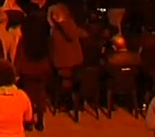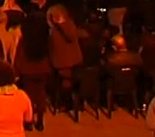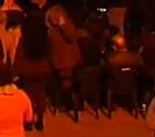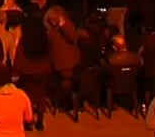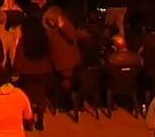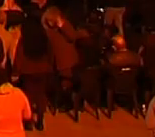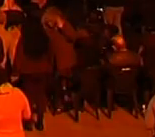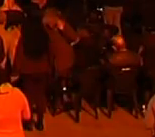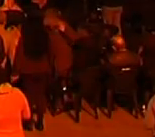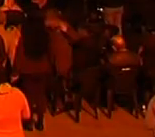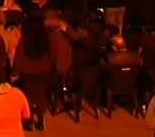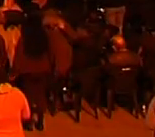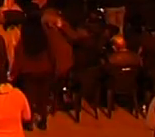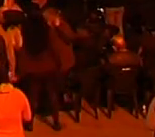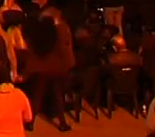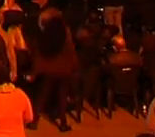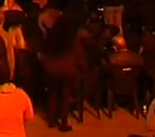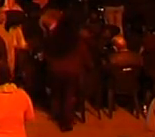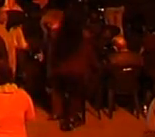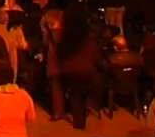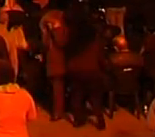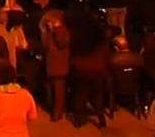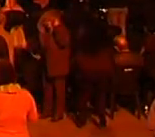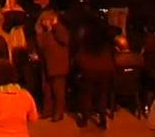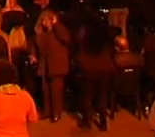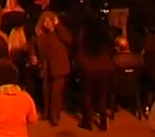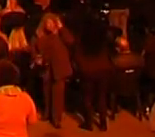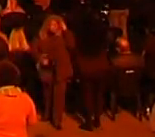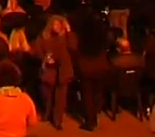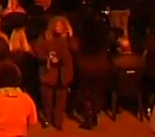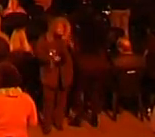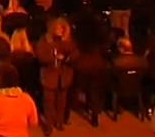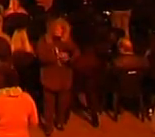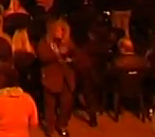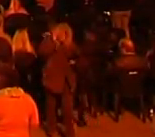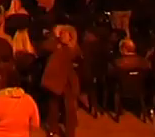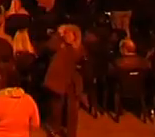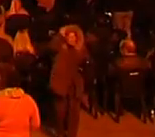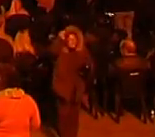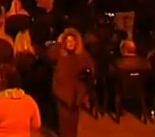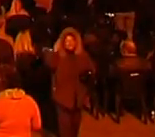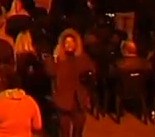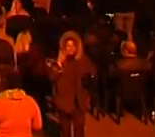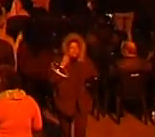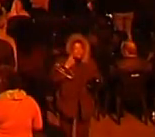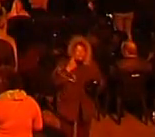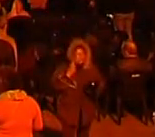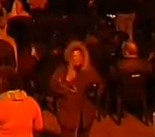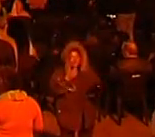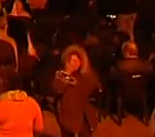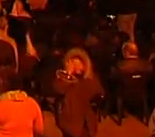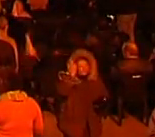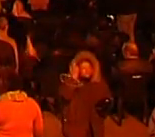se convierten en dos o tres murgas. Esto no se sabe cuándo empezó, pero ya es una moda de todas las murgas. Pues sí, una vez más aprovecho para felicitar, mira qué bien se ve